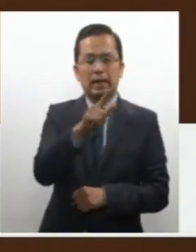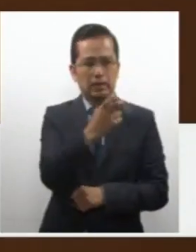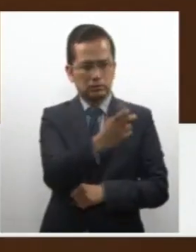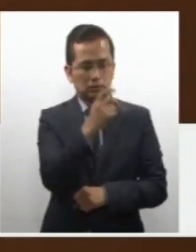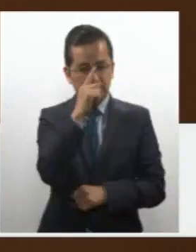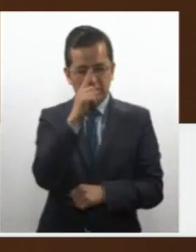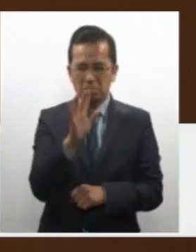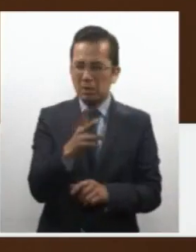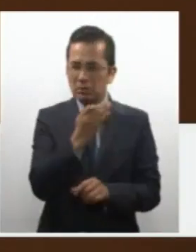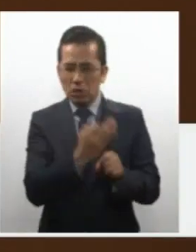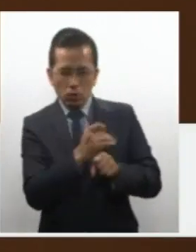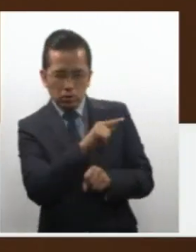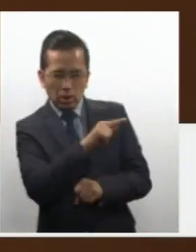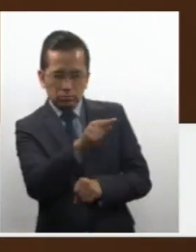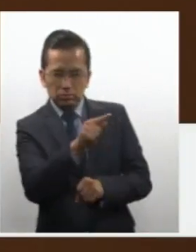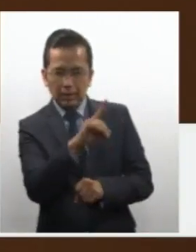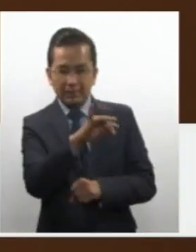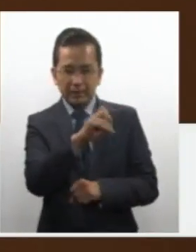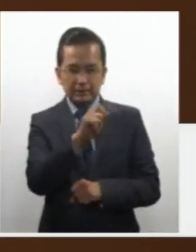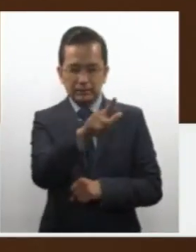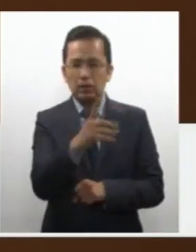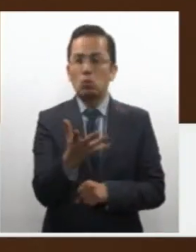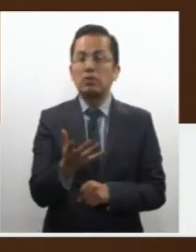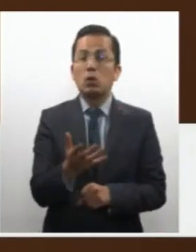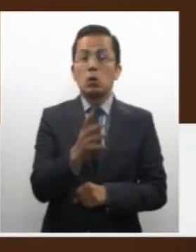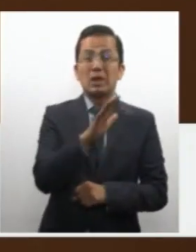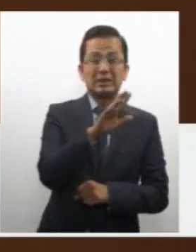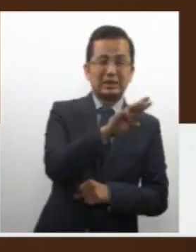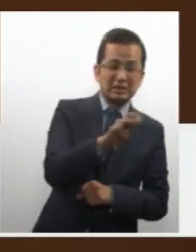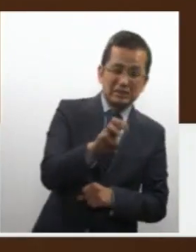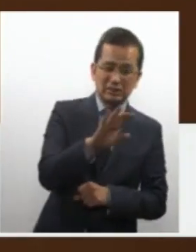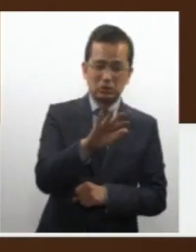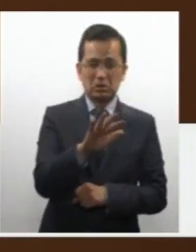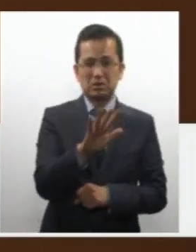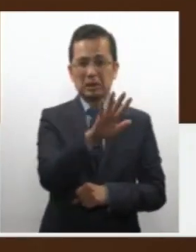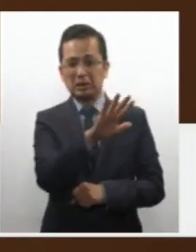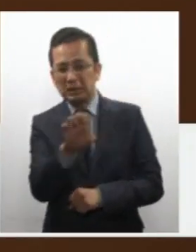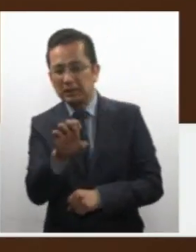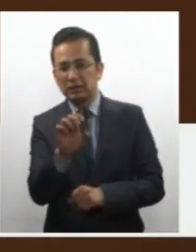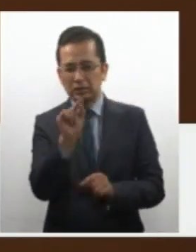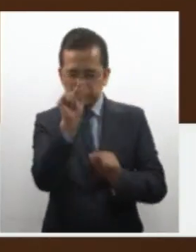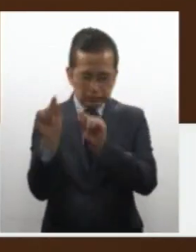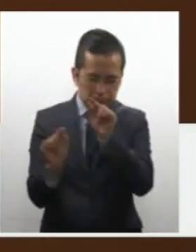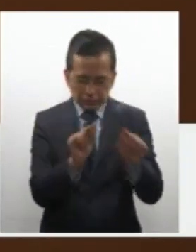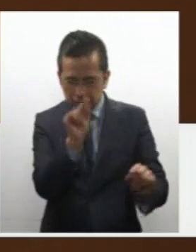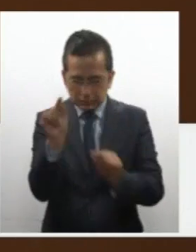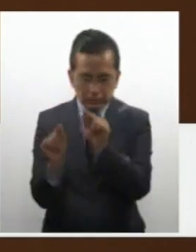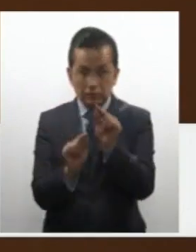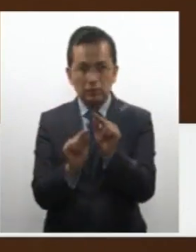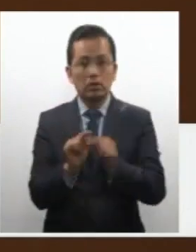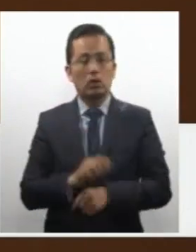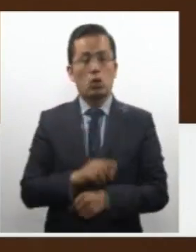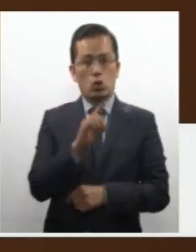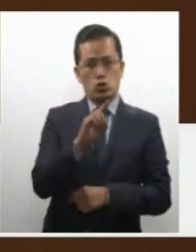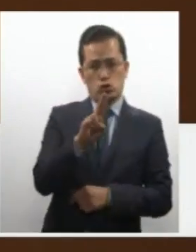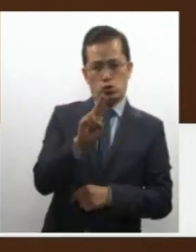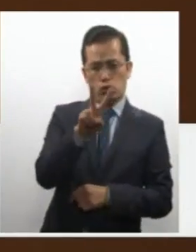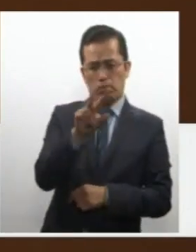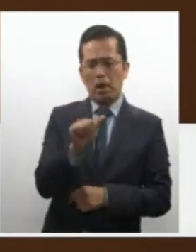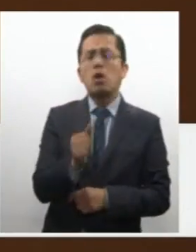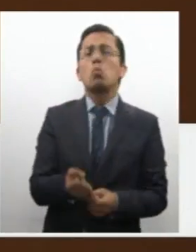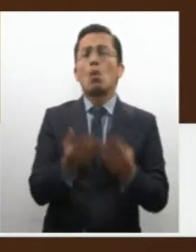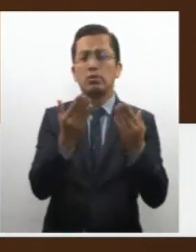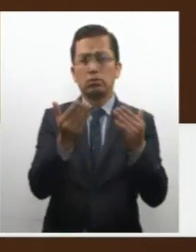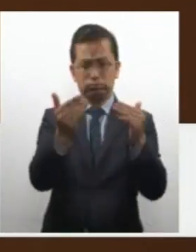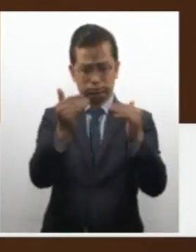diésel tienen entre 350 y 500 partículas por millón de contaminación. Y el DUBA tiene menos de 15 partículas